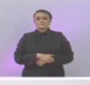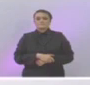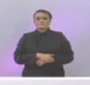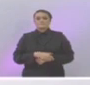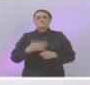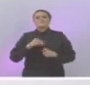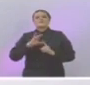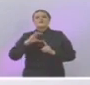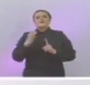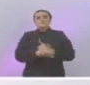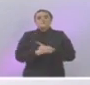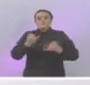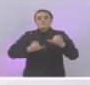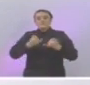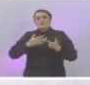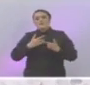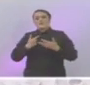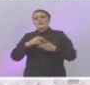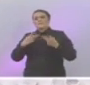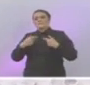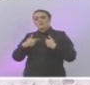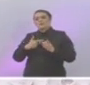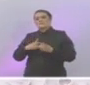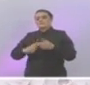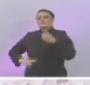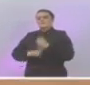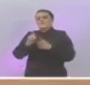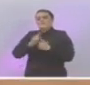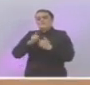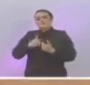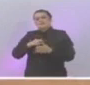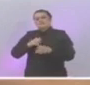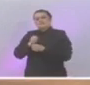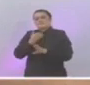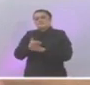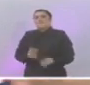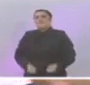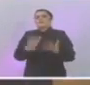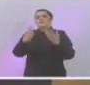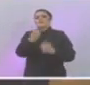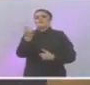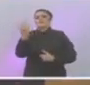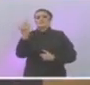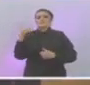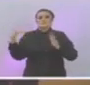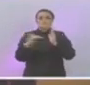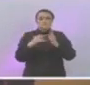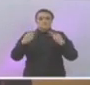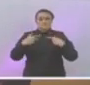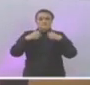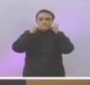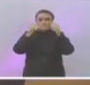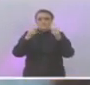La Comisión Ejecutiva de Atención Integral a Víctimas ha atendido a casi 150 mil personas